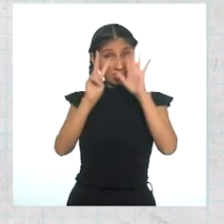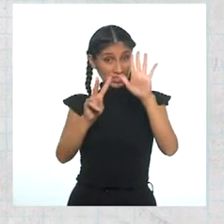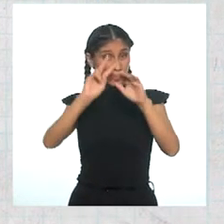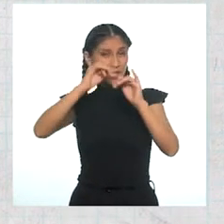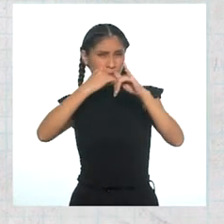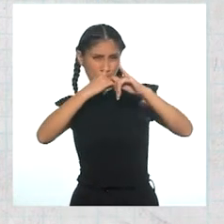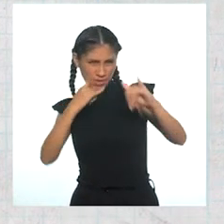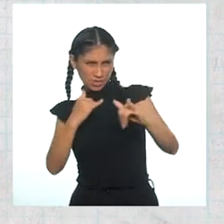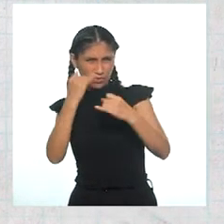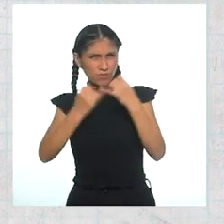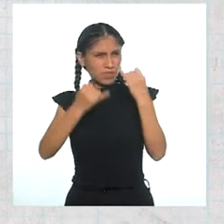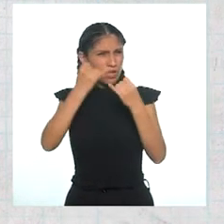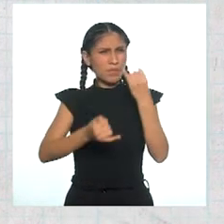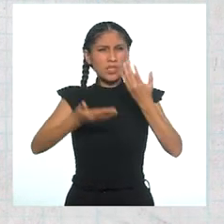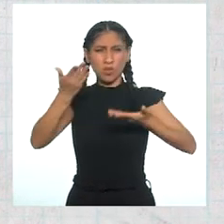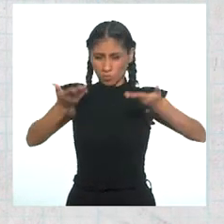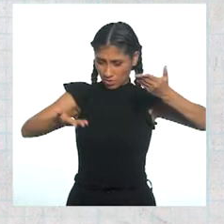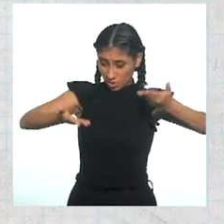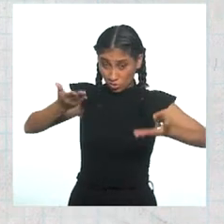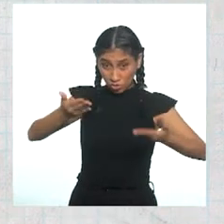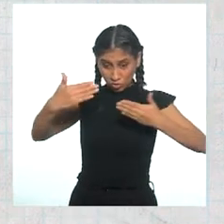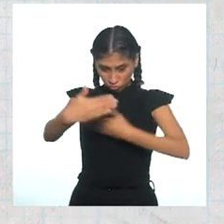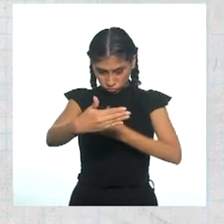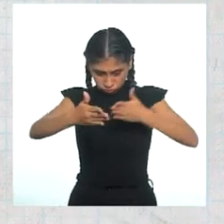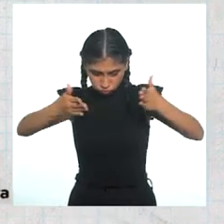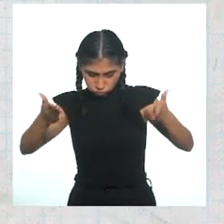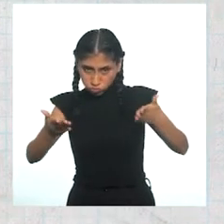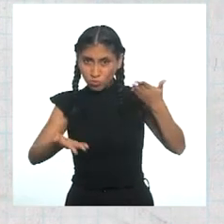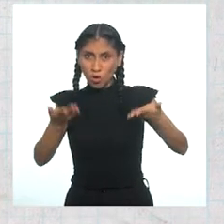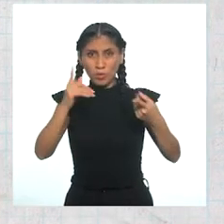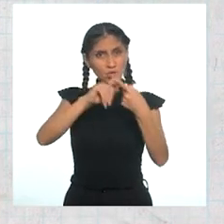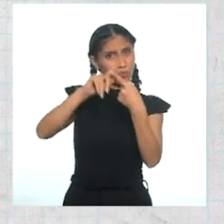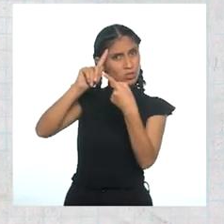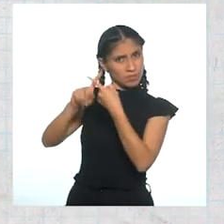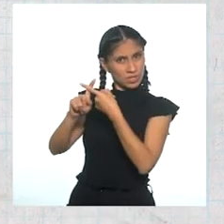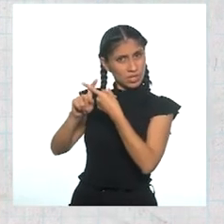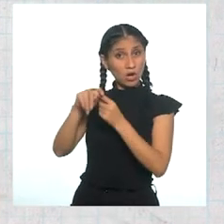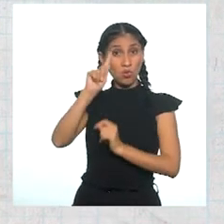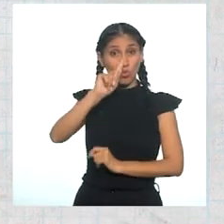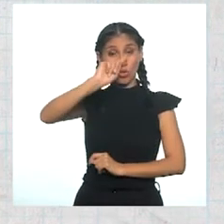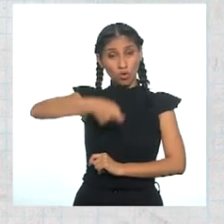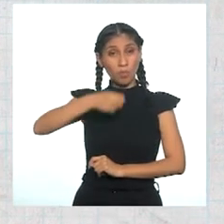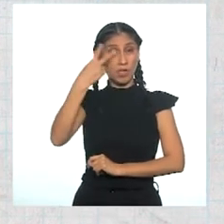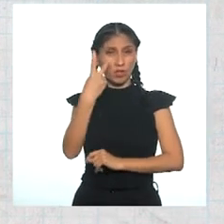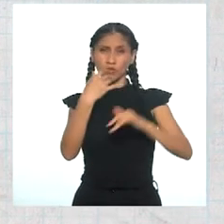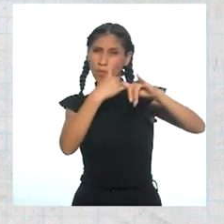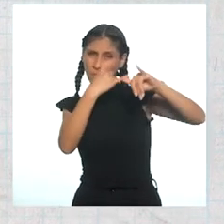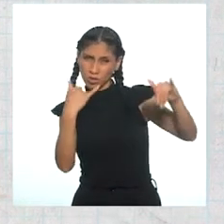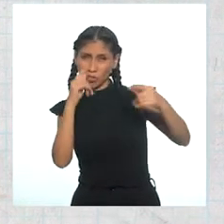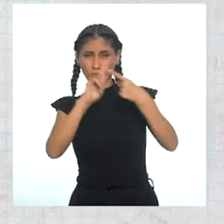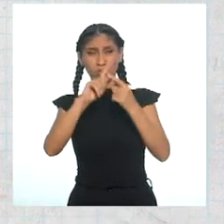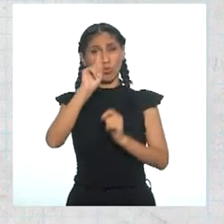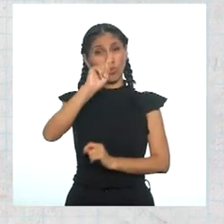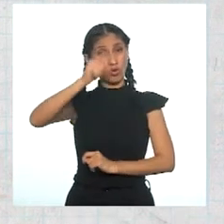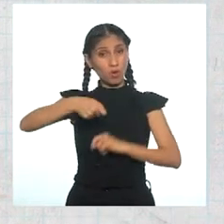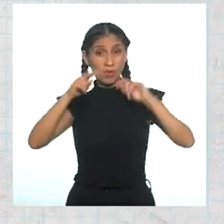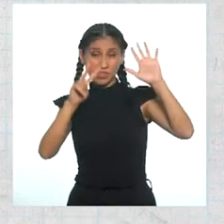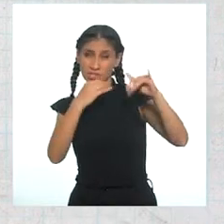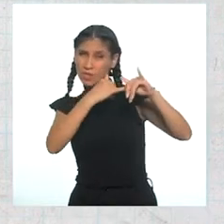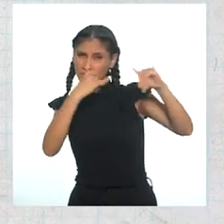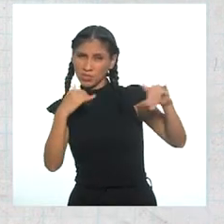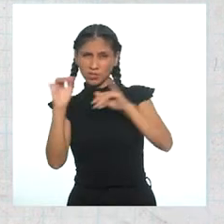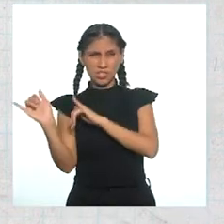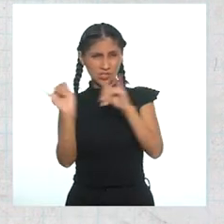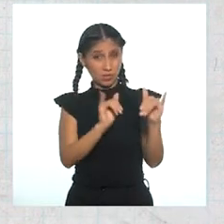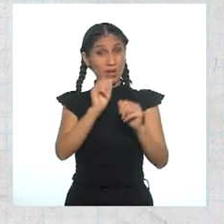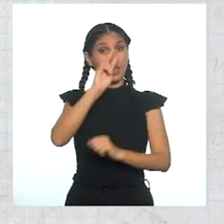metros. Finalmente, para calcular su área, multiplicamos ambas dimensiones, 1,2 metros por 1,7 metros es igual